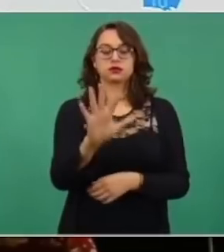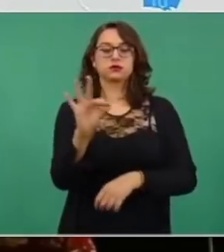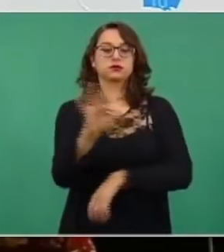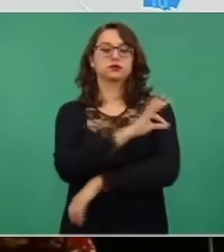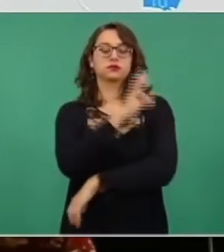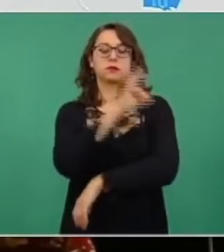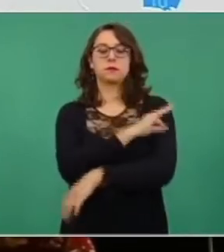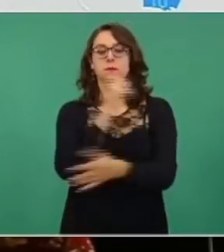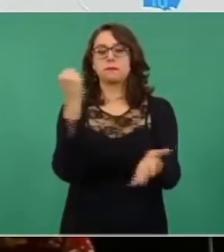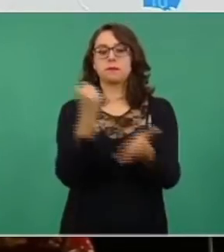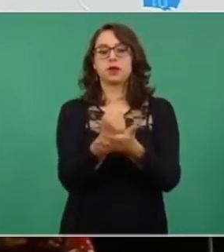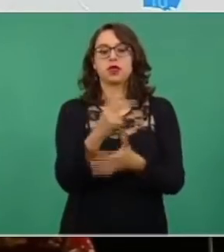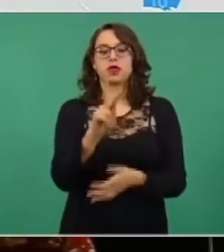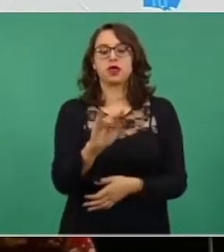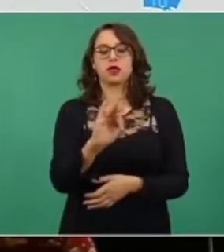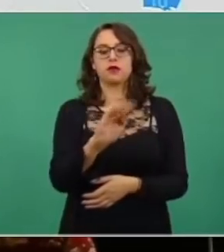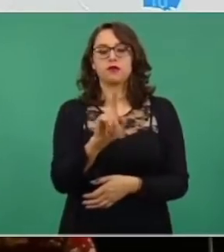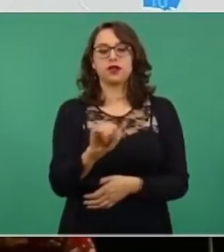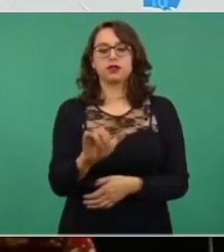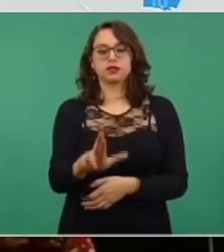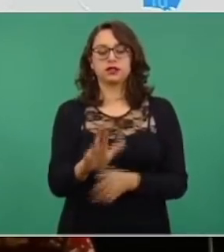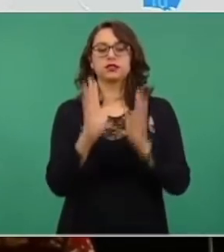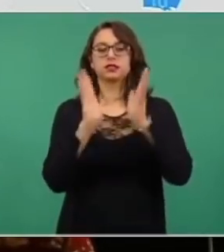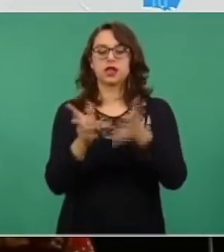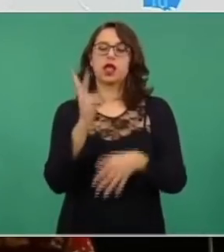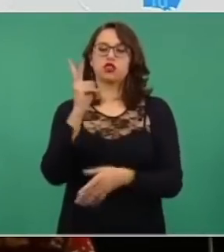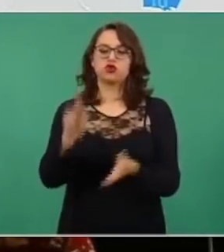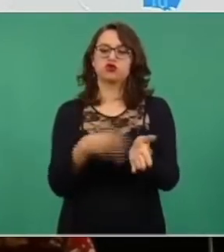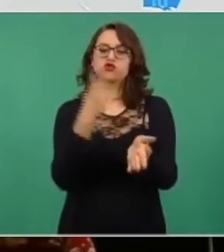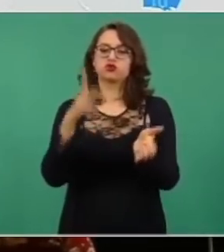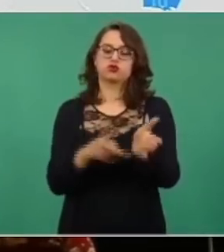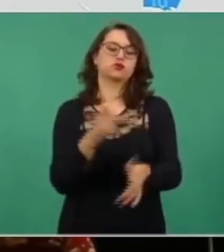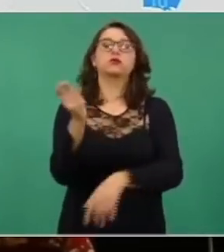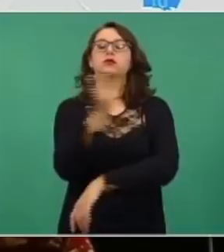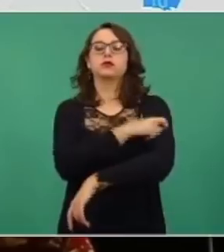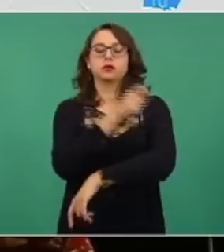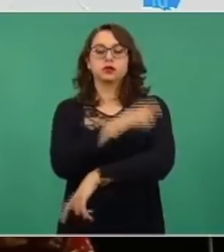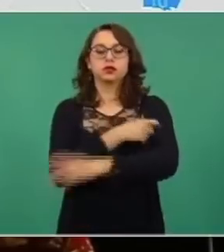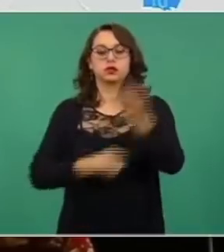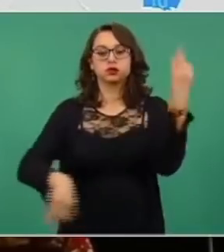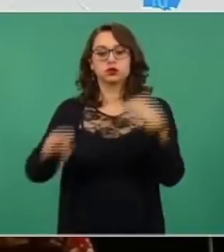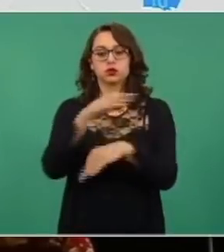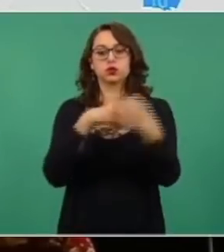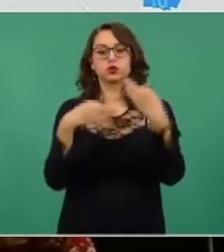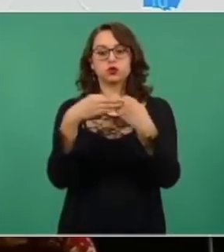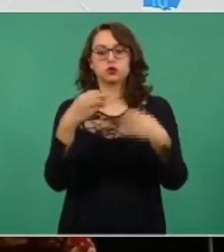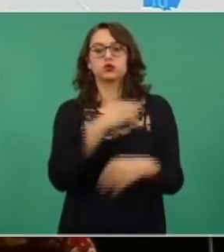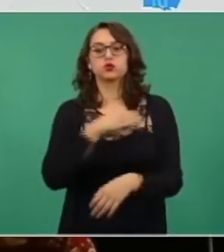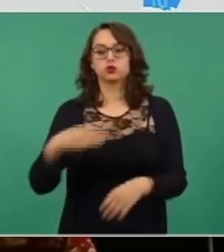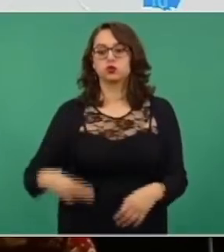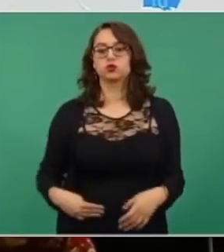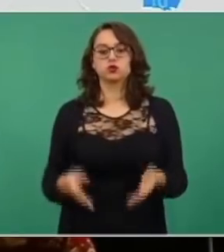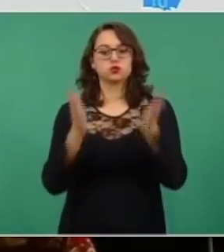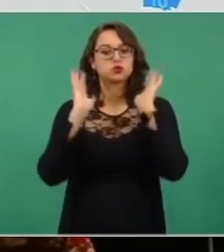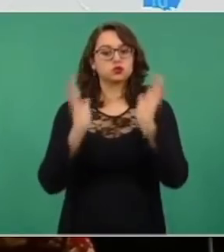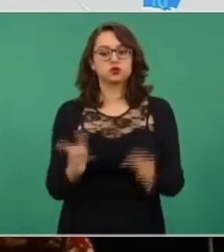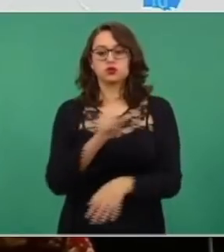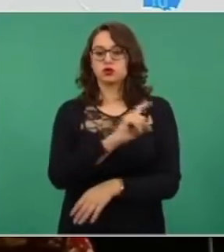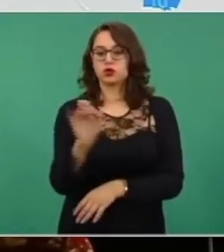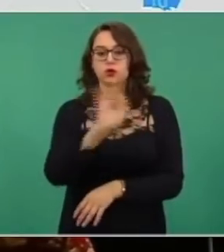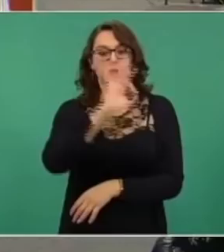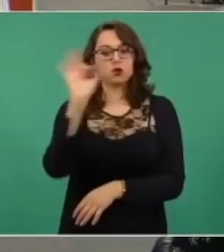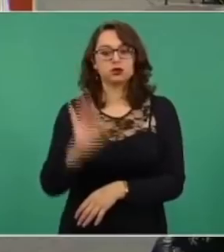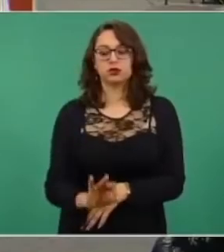vacuna Pfizer en sus 2 dosis. Entonces, en todos los municipios está totalmente vacunada